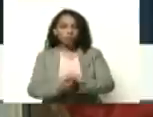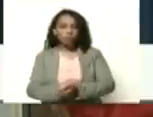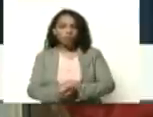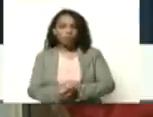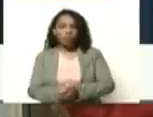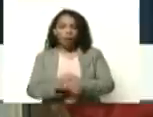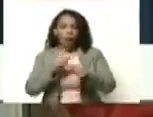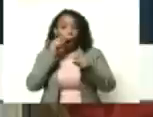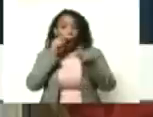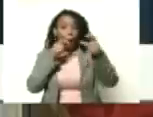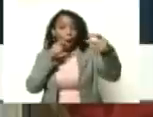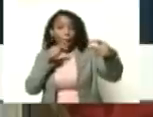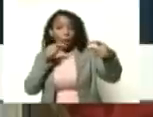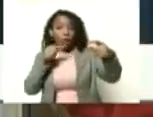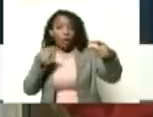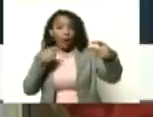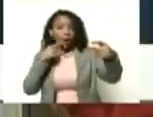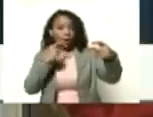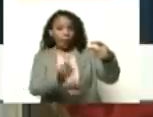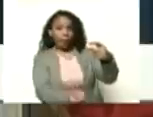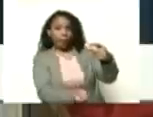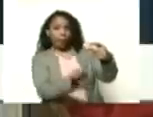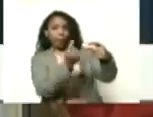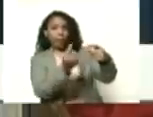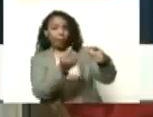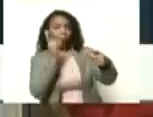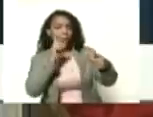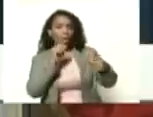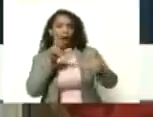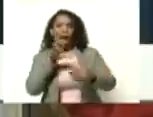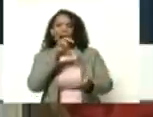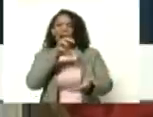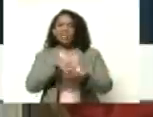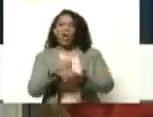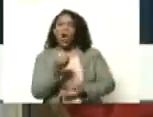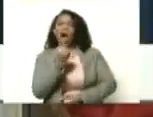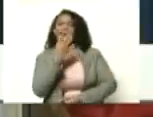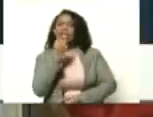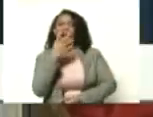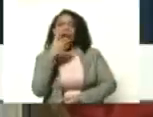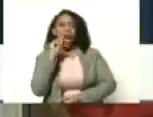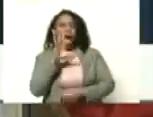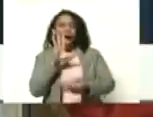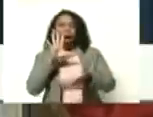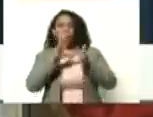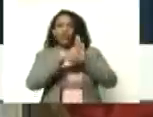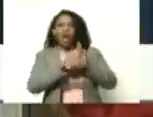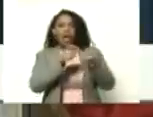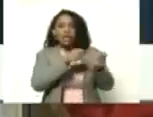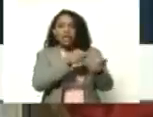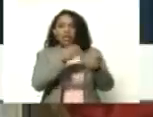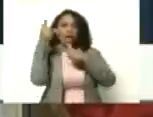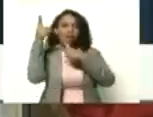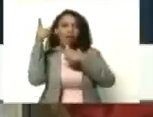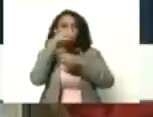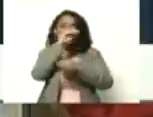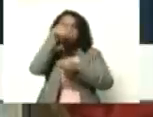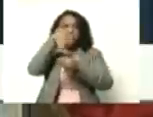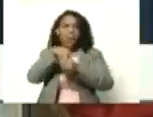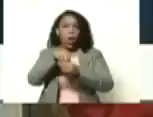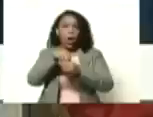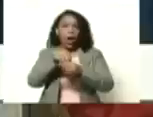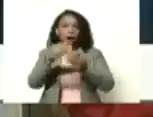la desfachatez de decir que fue el estado de israel y llevárselo y luego